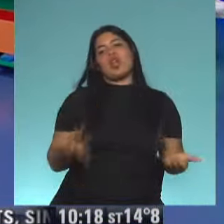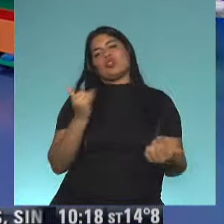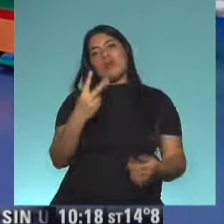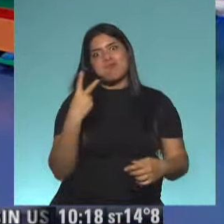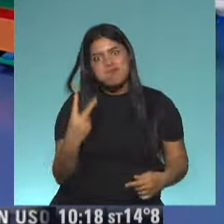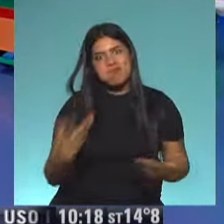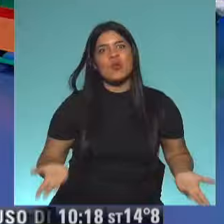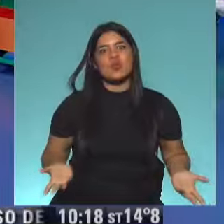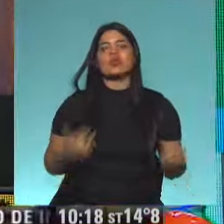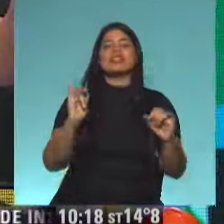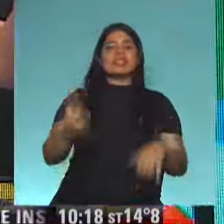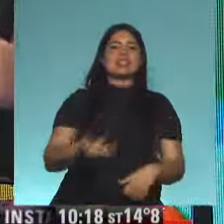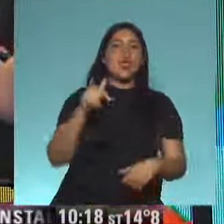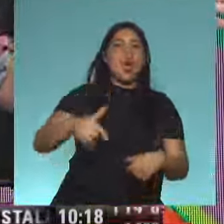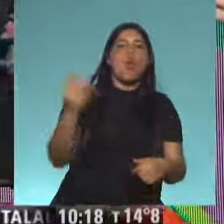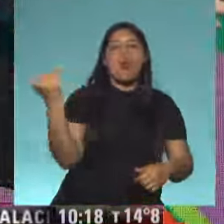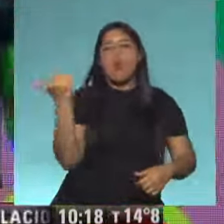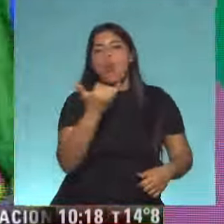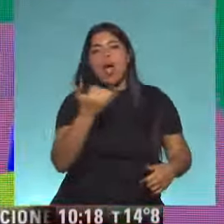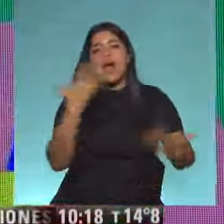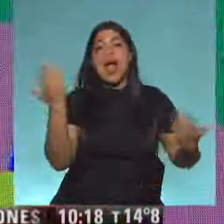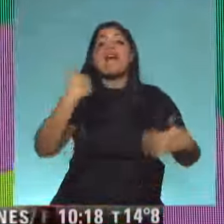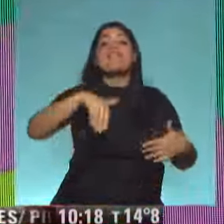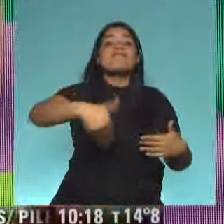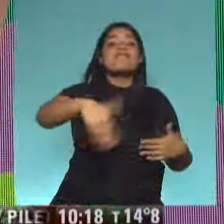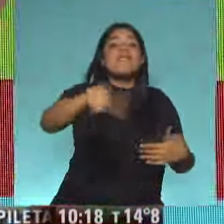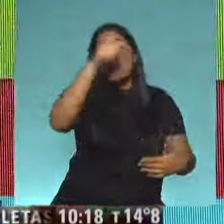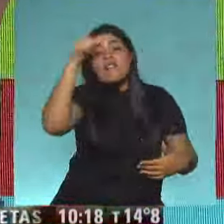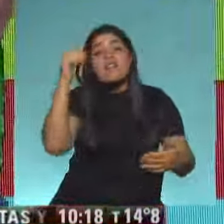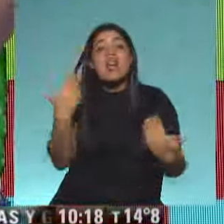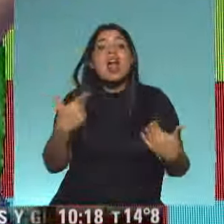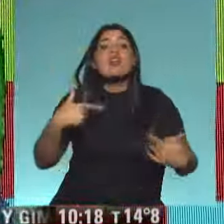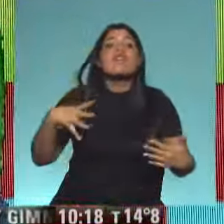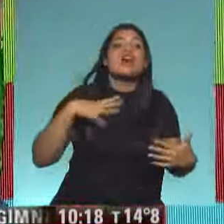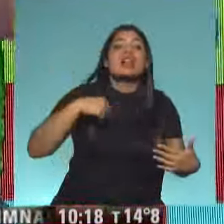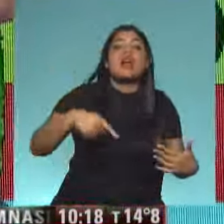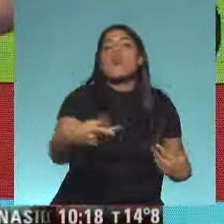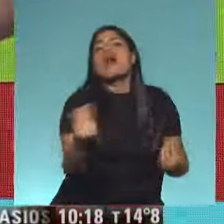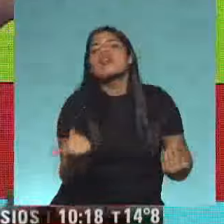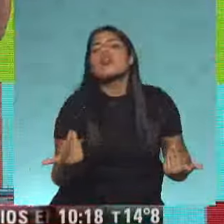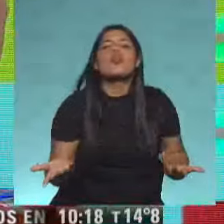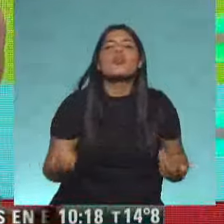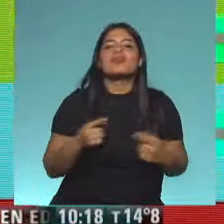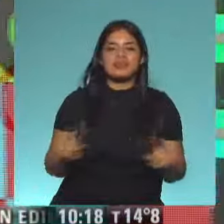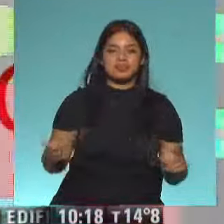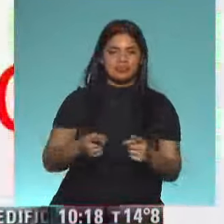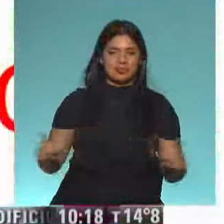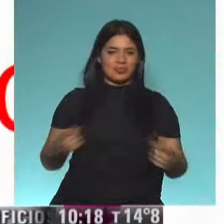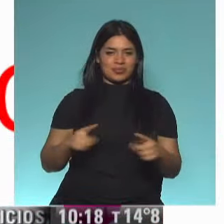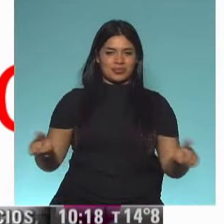es jueves y no nos olvidamos de la cuenta regresiva. ¿Cuánto falta para el verano? ¿Cuánto falta? Cuando calenta